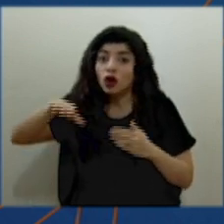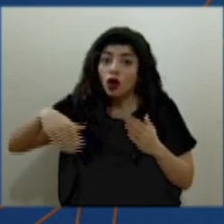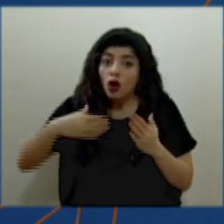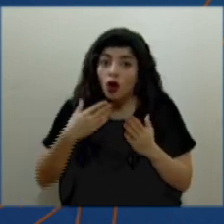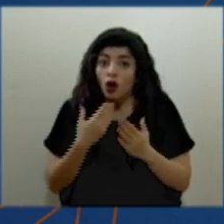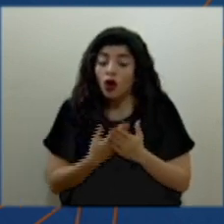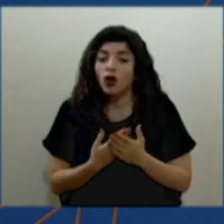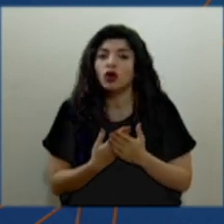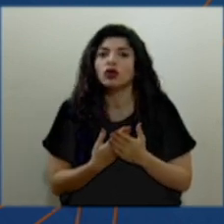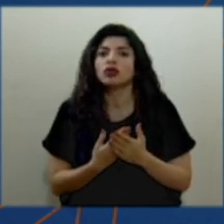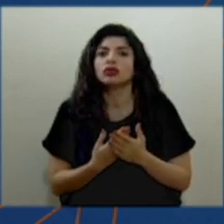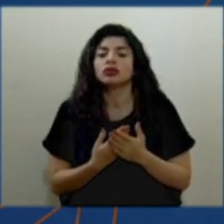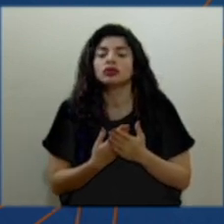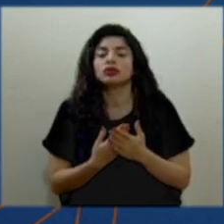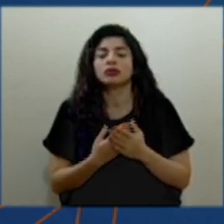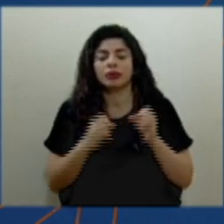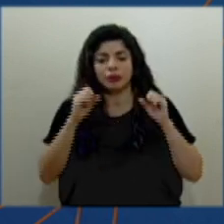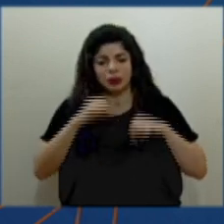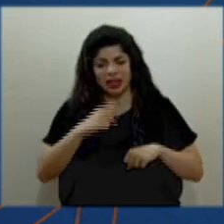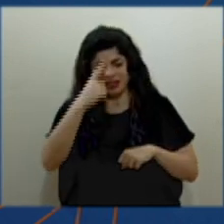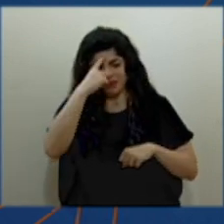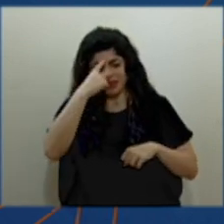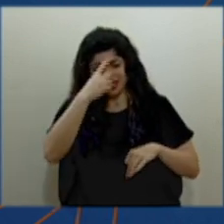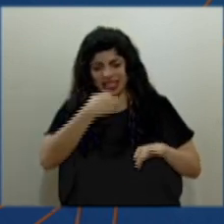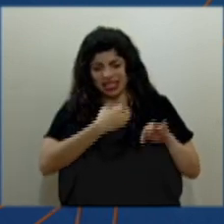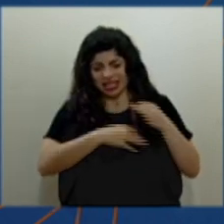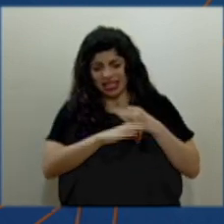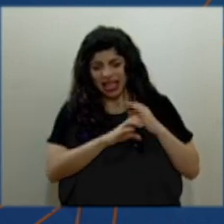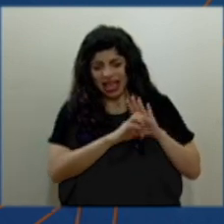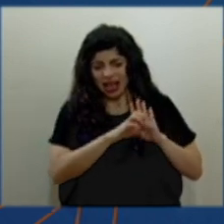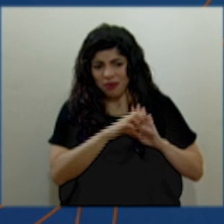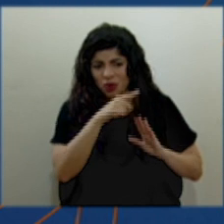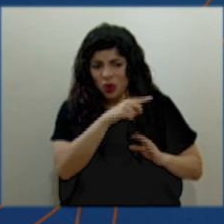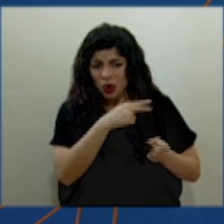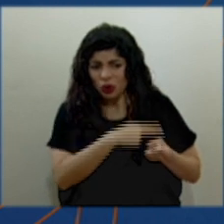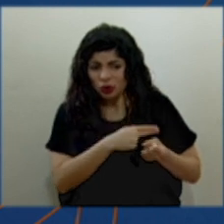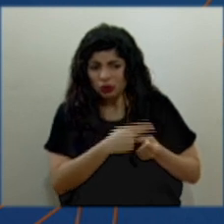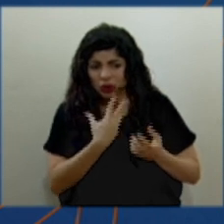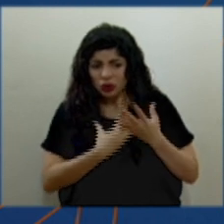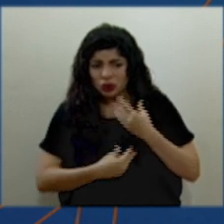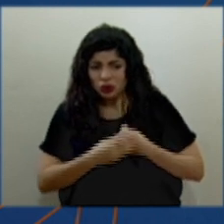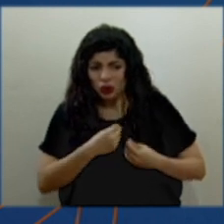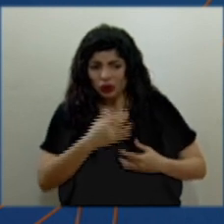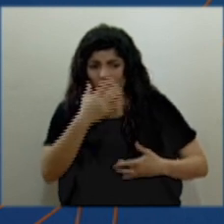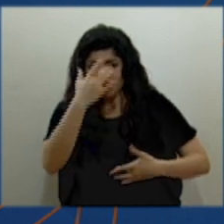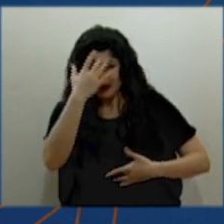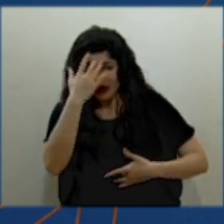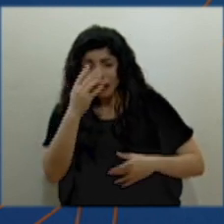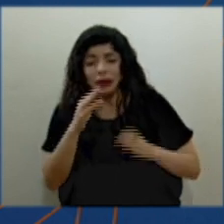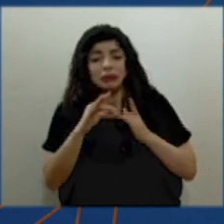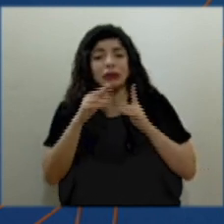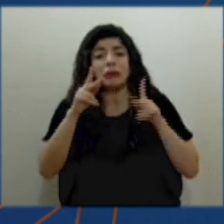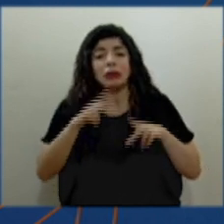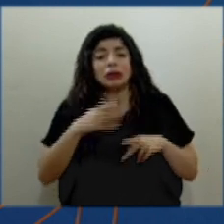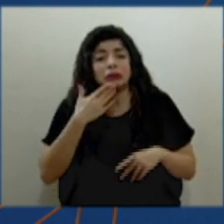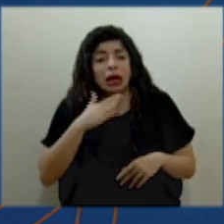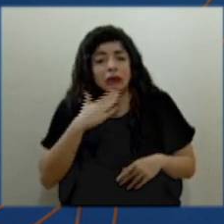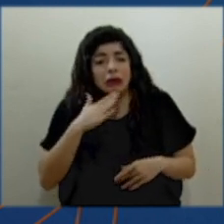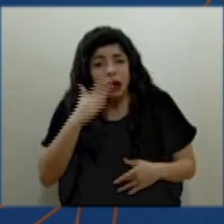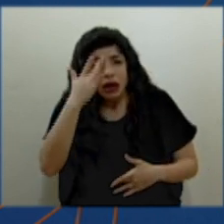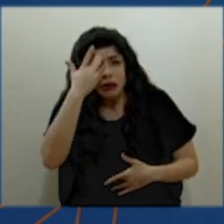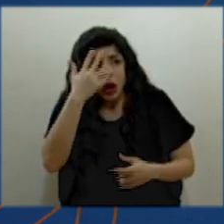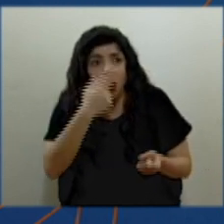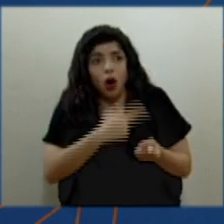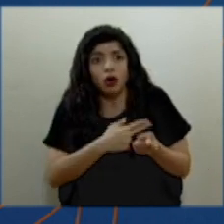podemos poner en el lugar de las personas que están en este momento sufriendo los contagios y sobre todo los casos graves, en donde los